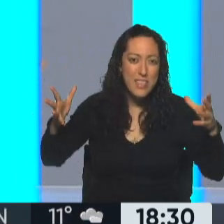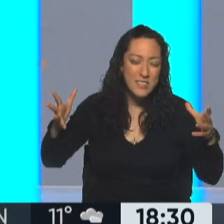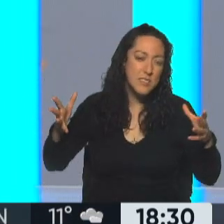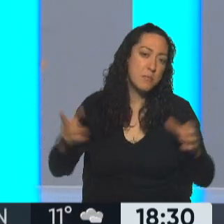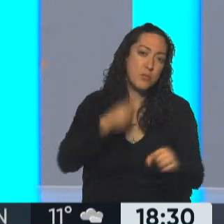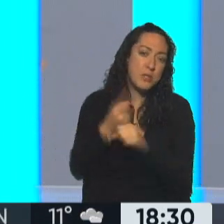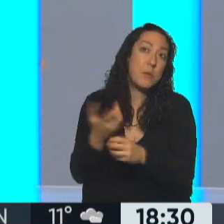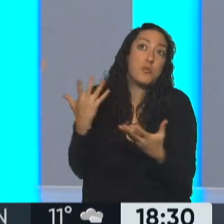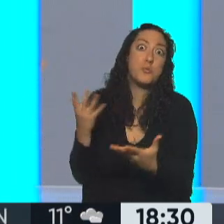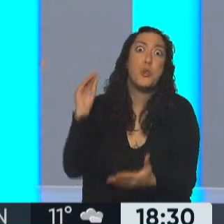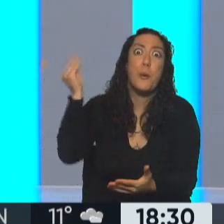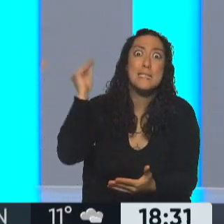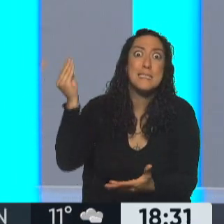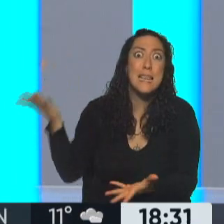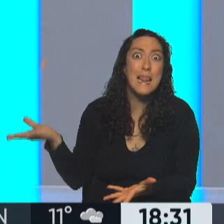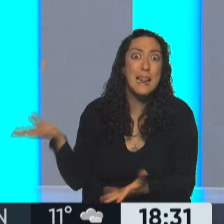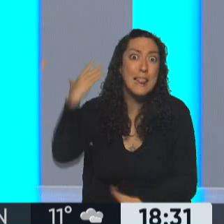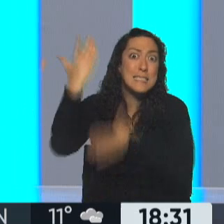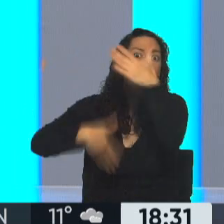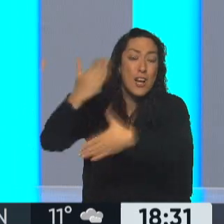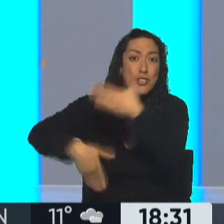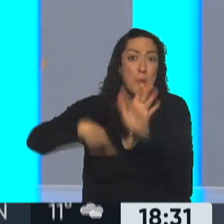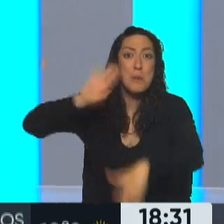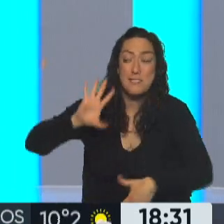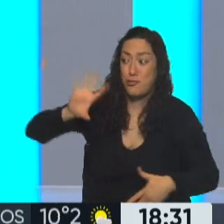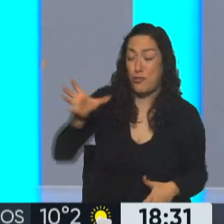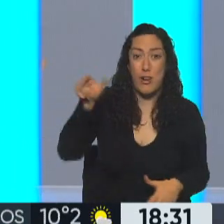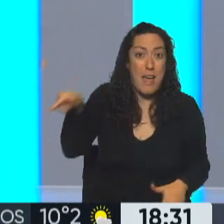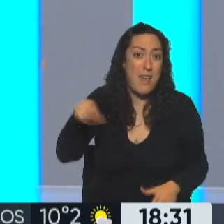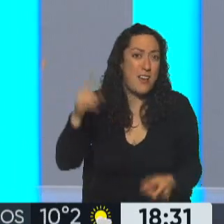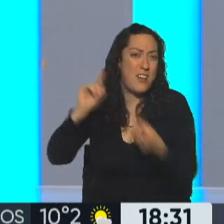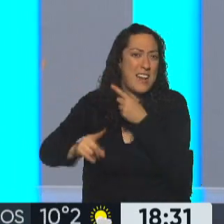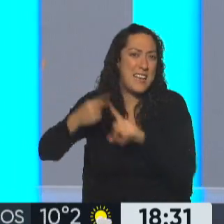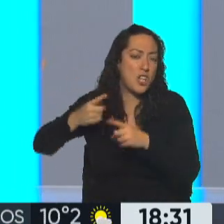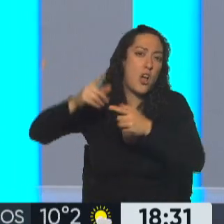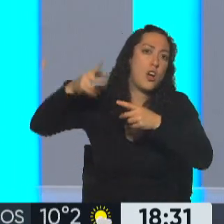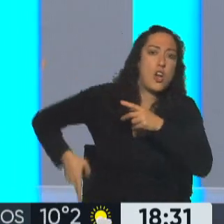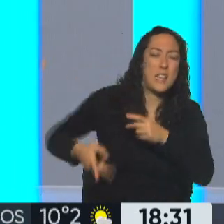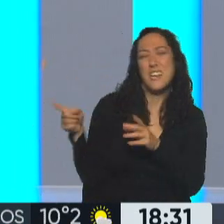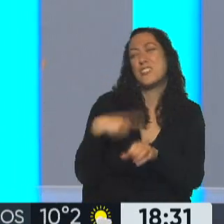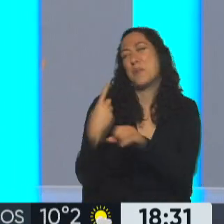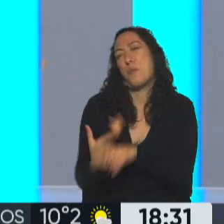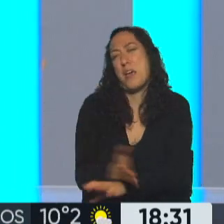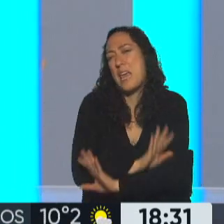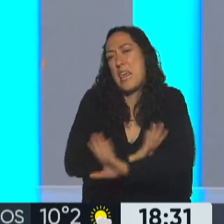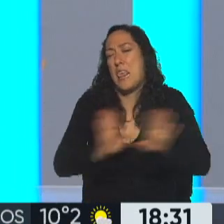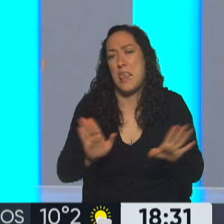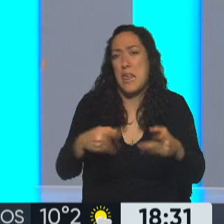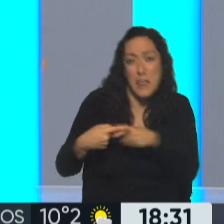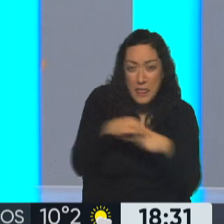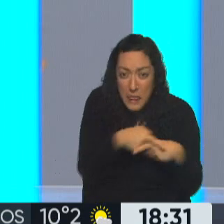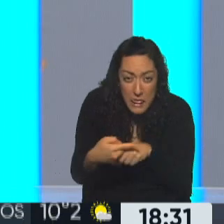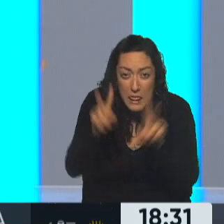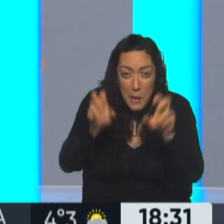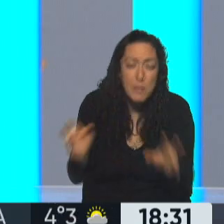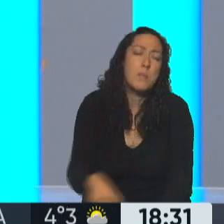de Brasil, que es el motor de desarrollo de esta zona. Entonces digo, no puede ser que nosotros tengamos ni siquiera discutir estas